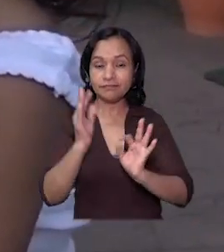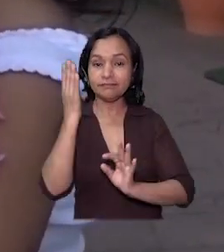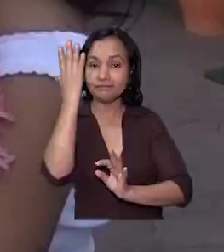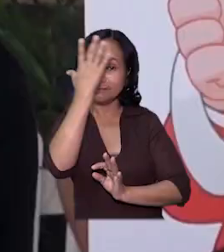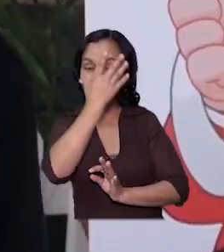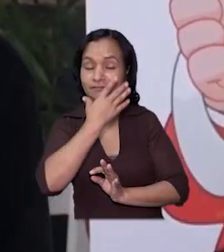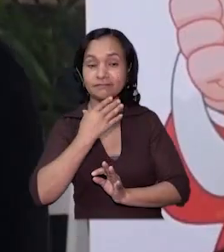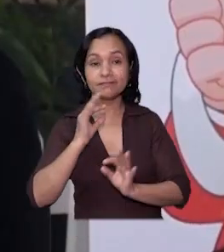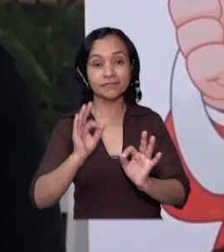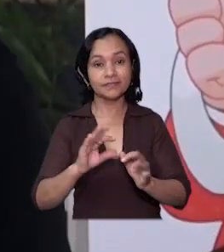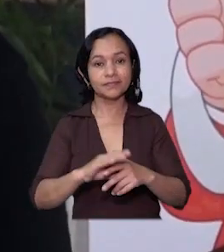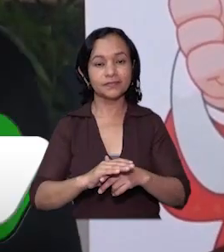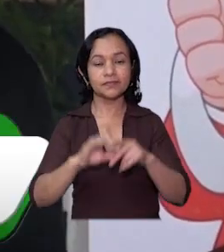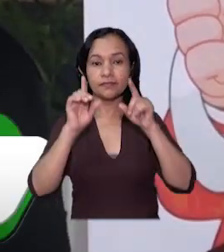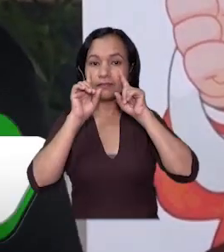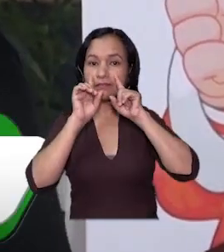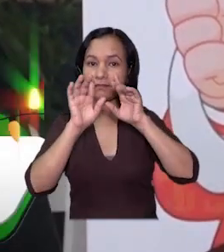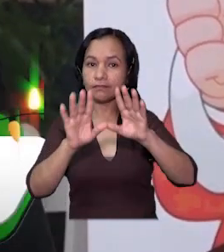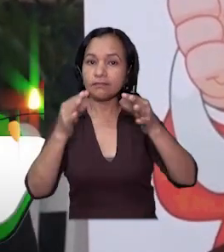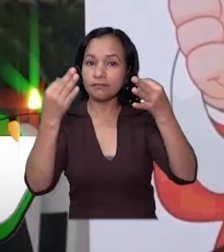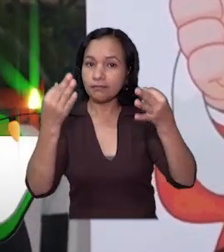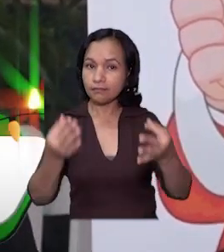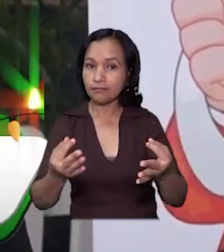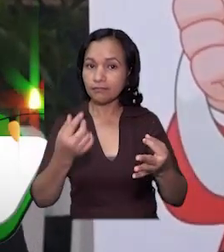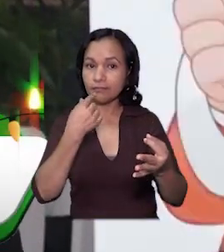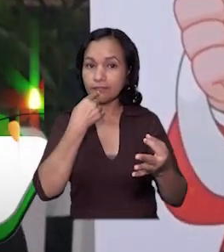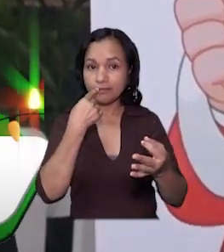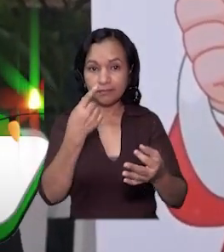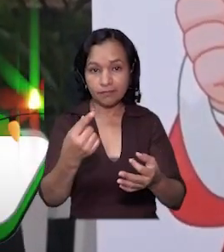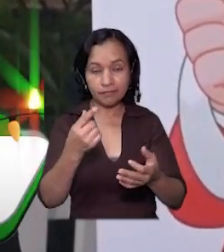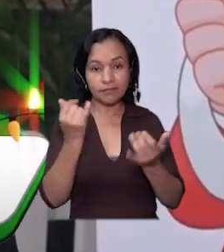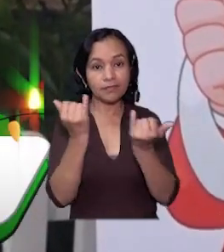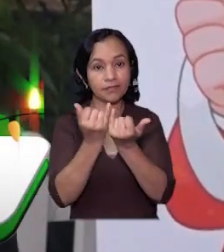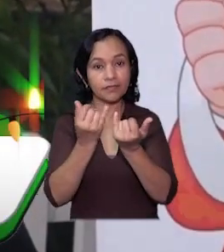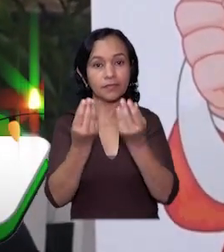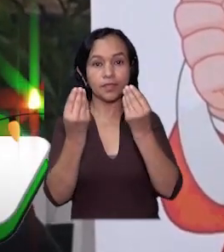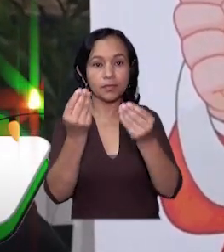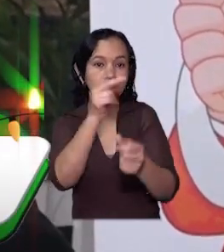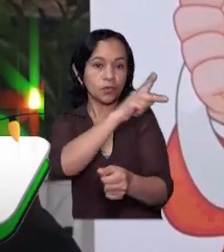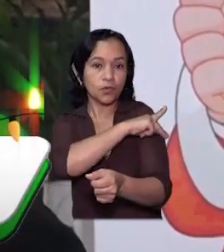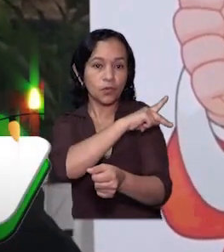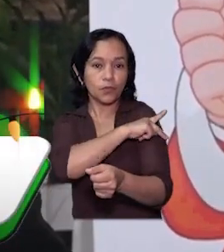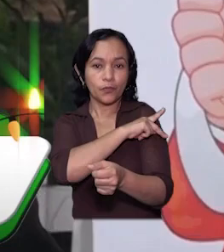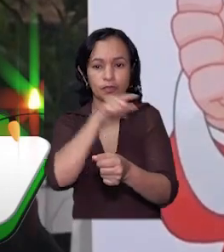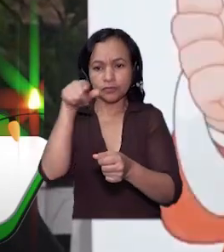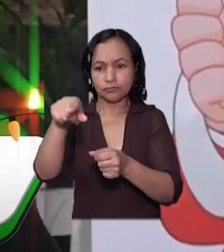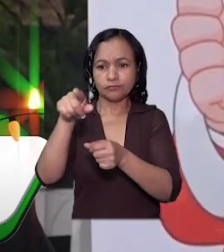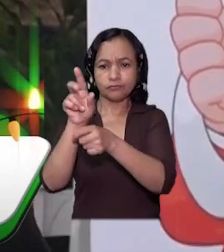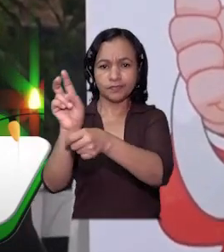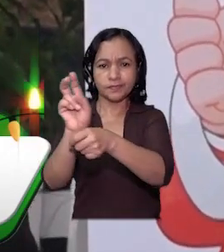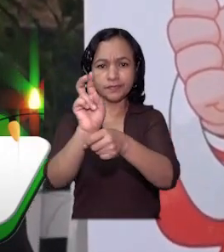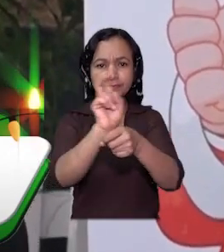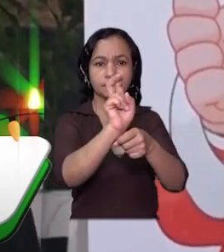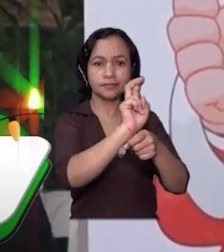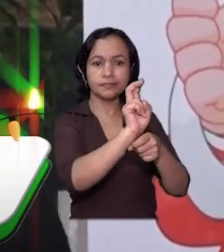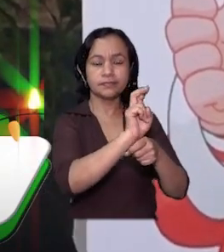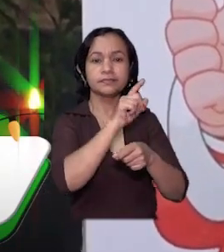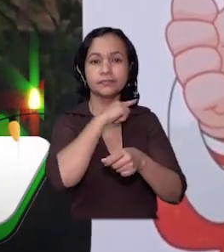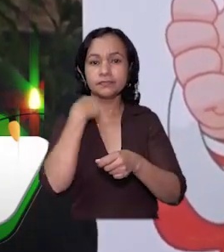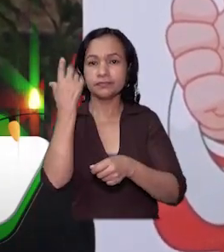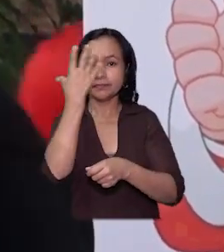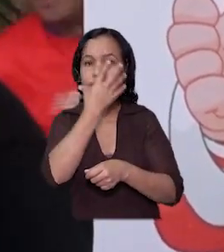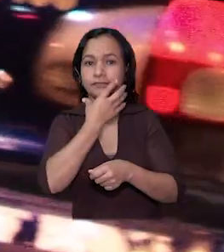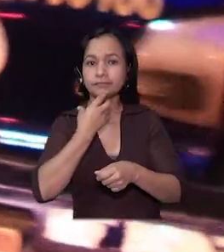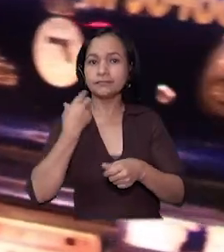muy bonito. Sobre todo la seguridad, ¿verdad? Podemos destacar que tenemos bastantes compañeros policías presentes y pues la verdad que está muy